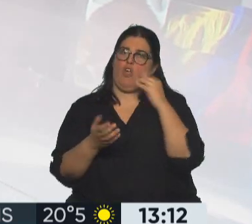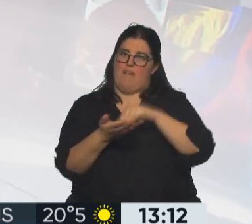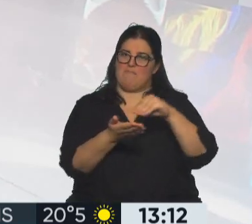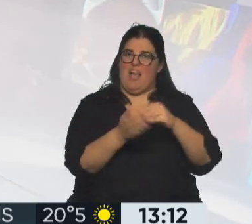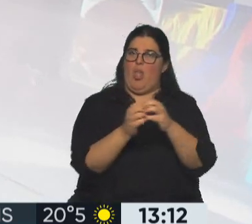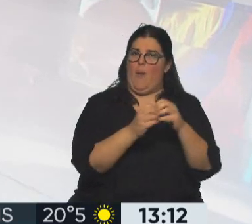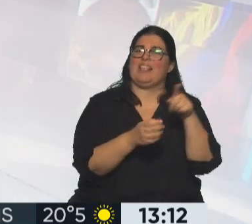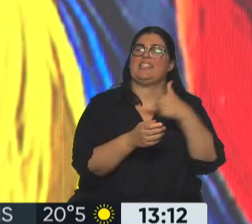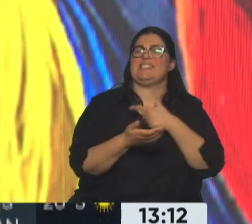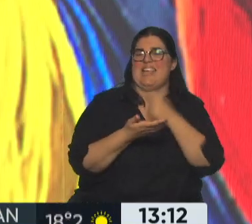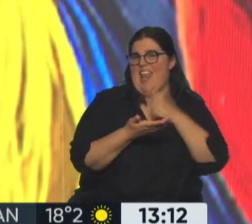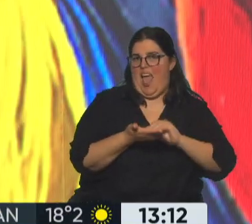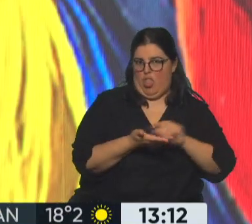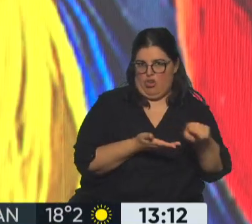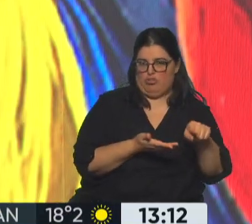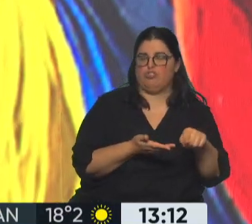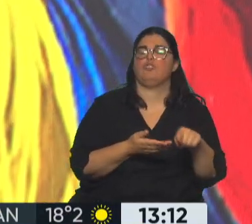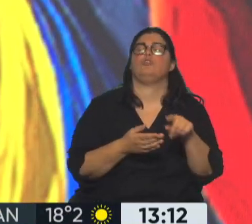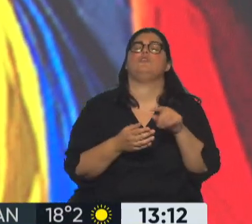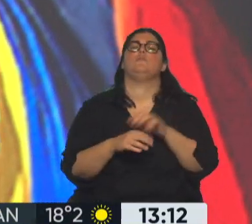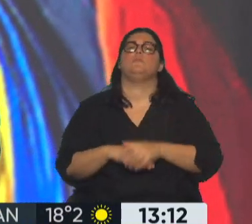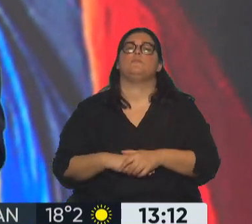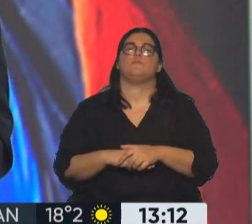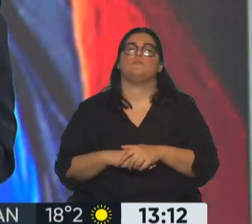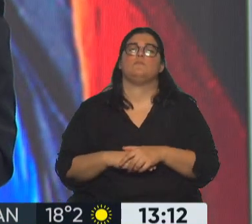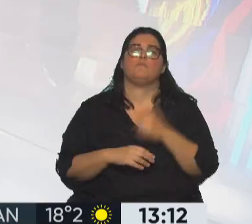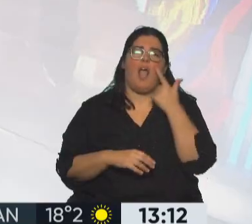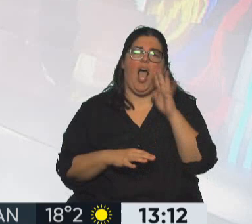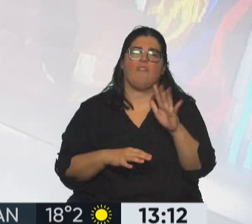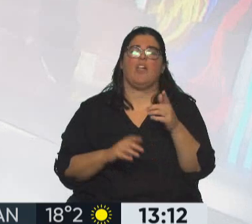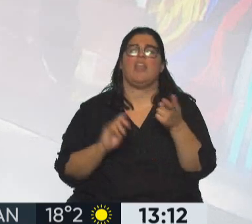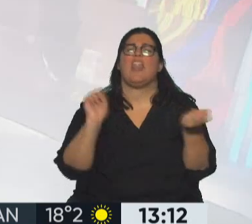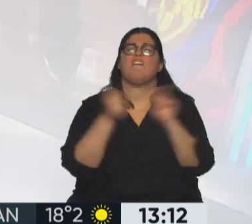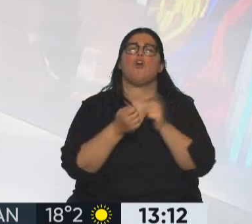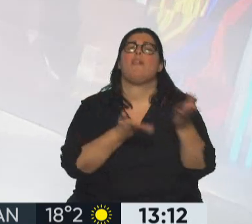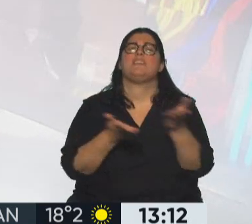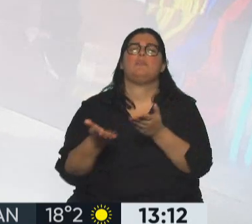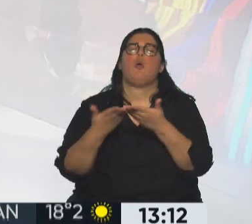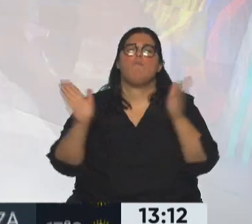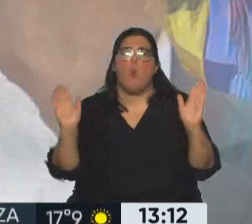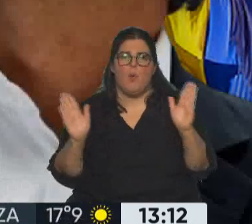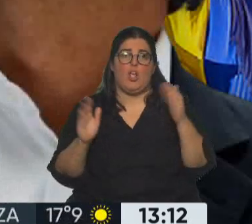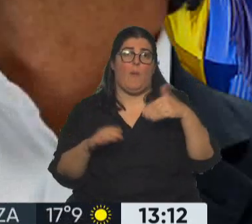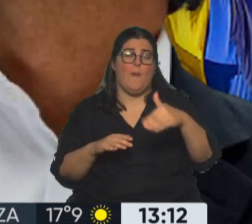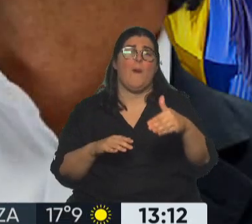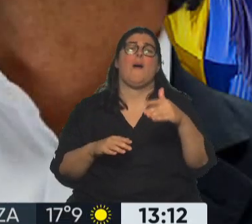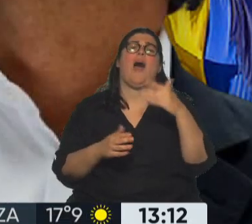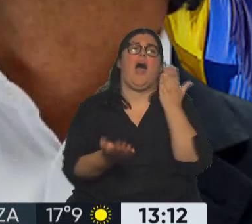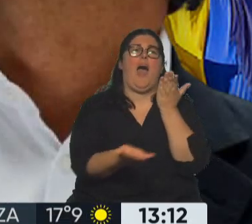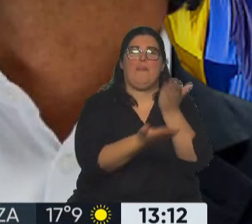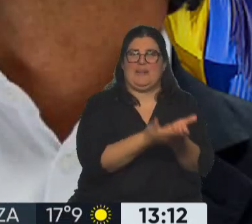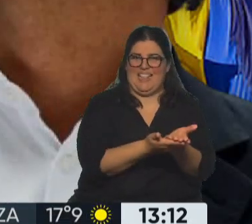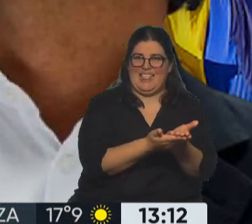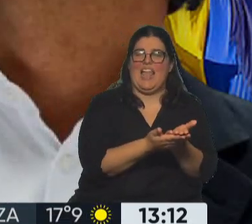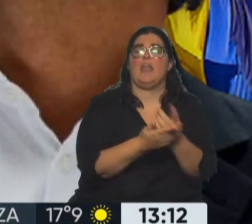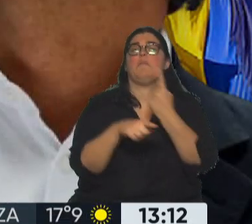Senado y 2 en Cámara de Representantes. A ver, reformas de servicios públicos será presentada después de discutir con